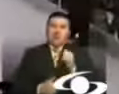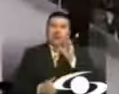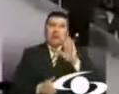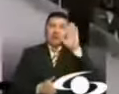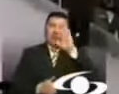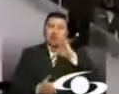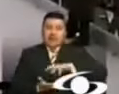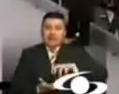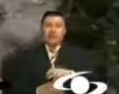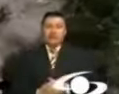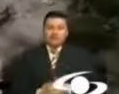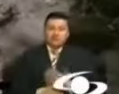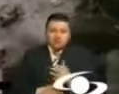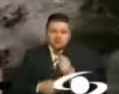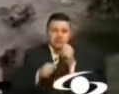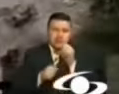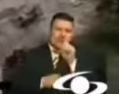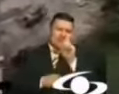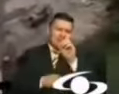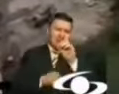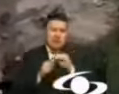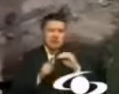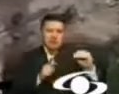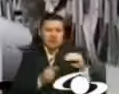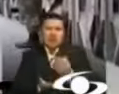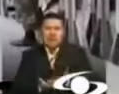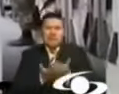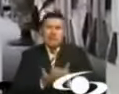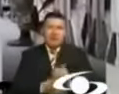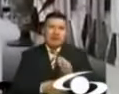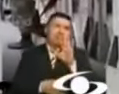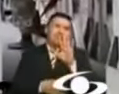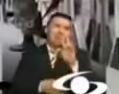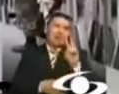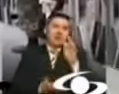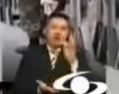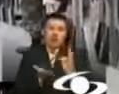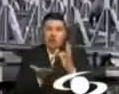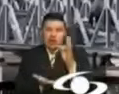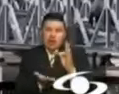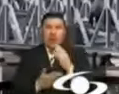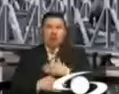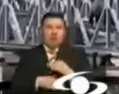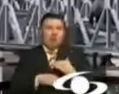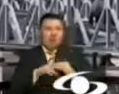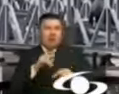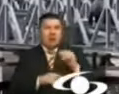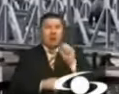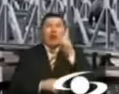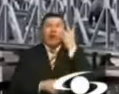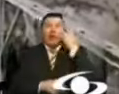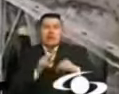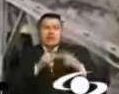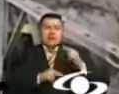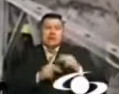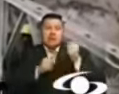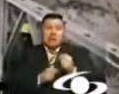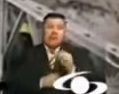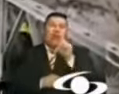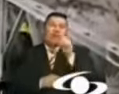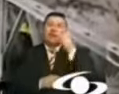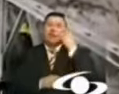Santander. La estructura, que supera los 60 metros de longitud y soporta hasta 52 toneladas de peso, fue construida en 11 días por el Batallón de